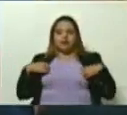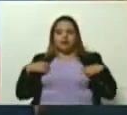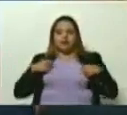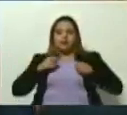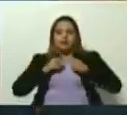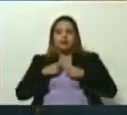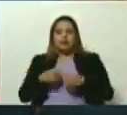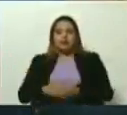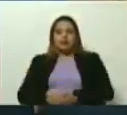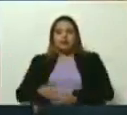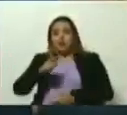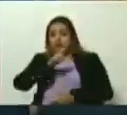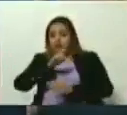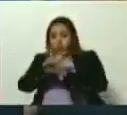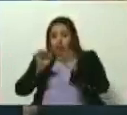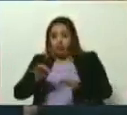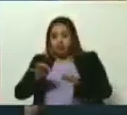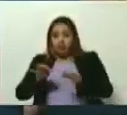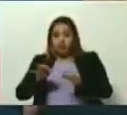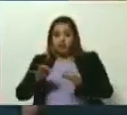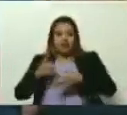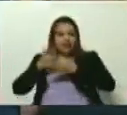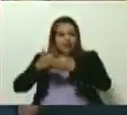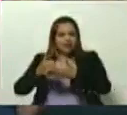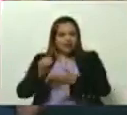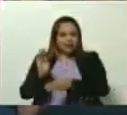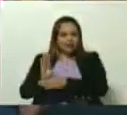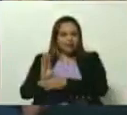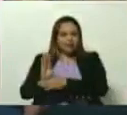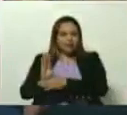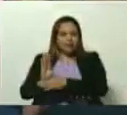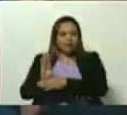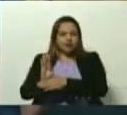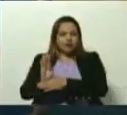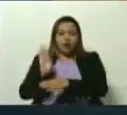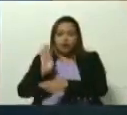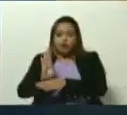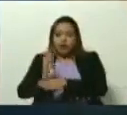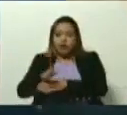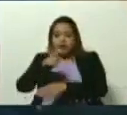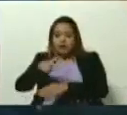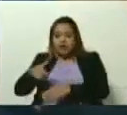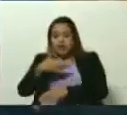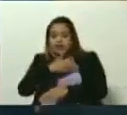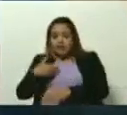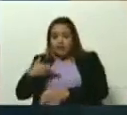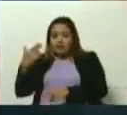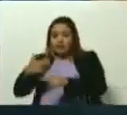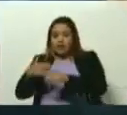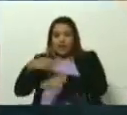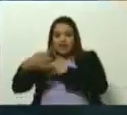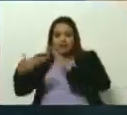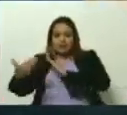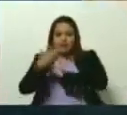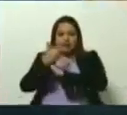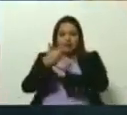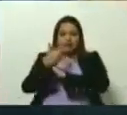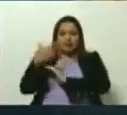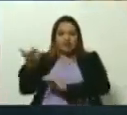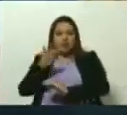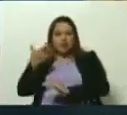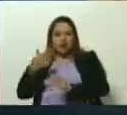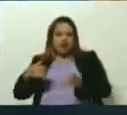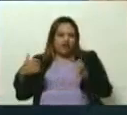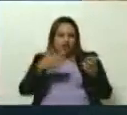sirvan para la prevención del delito, para protegerse de quienes quieren delinquir y hacer daño, y que buscan la